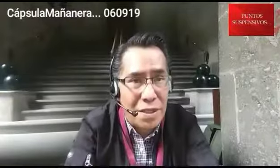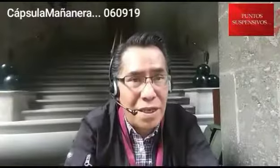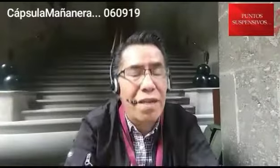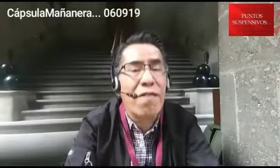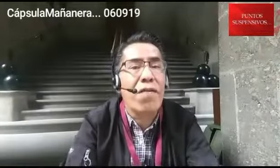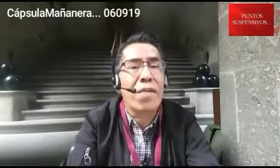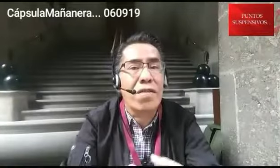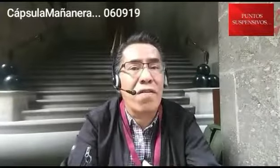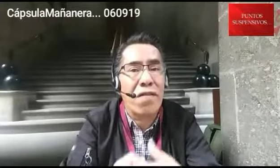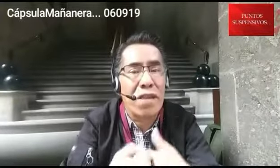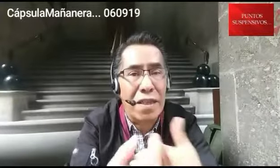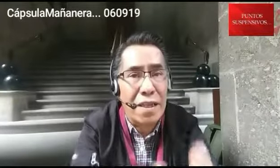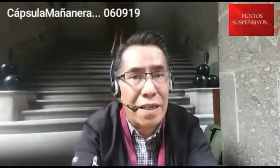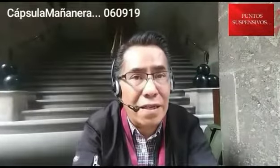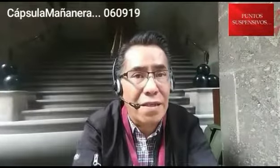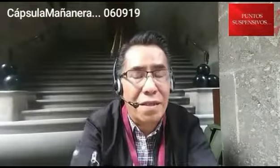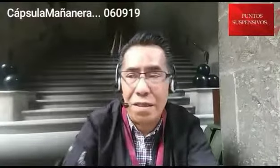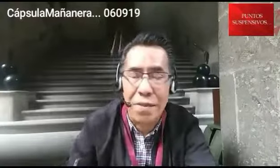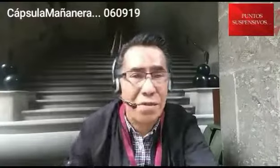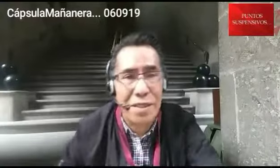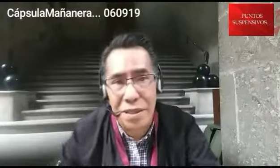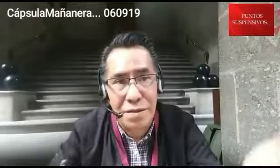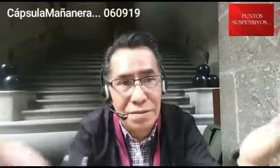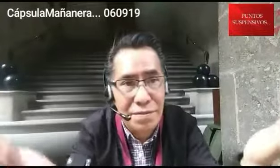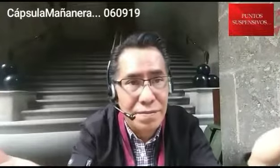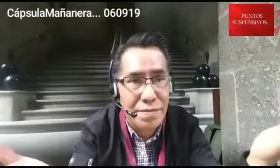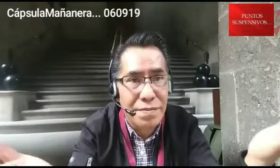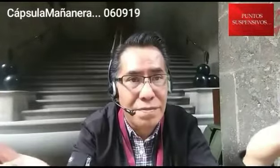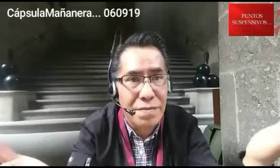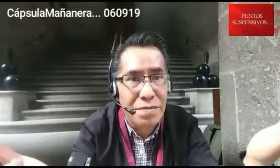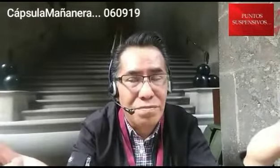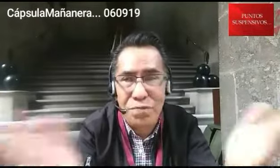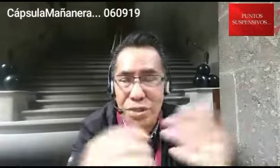les voy a presentar información fidedigna. Y vean lo que salió.